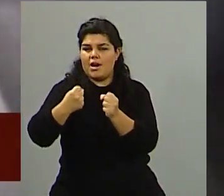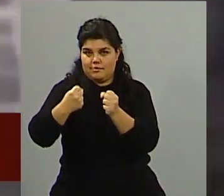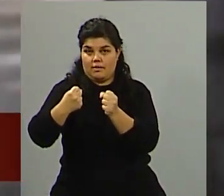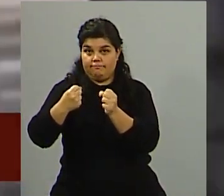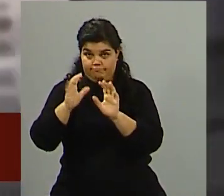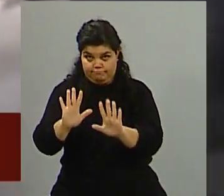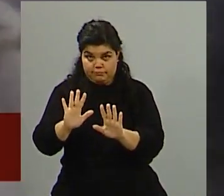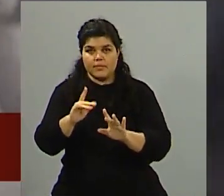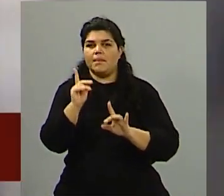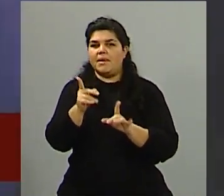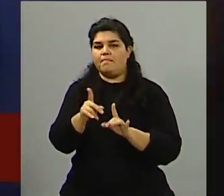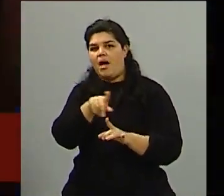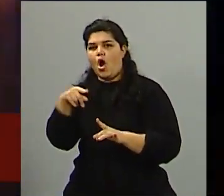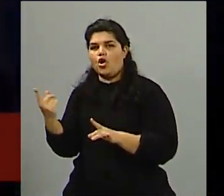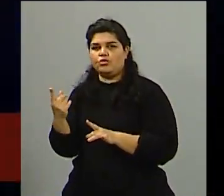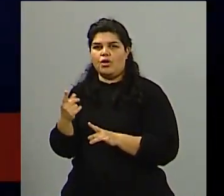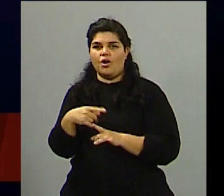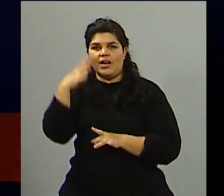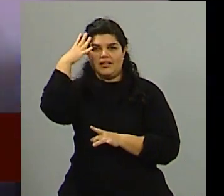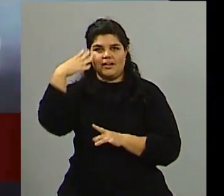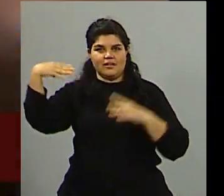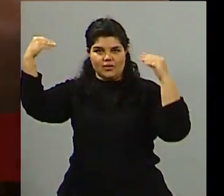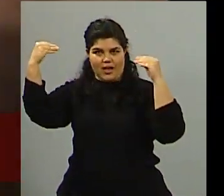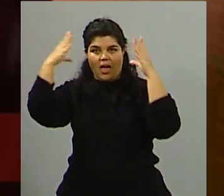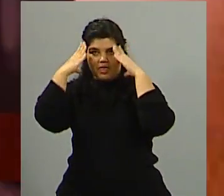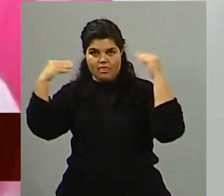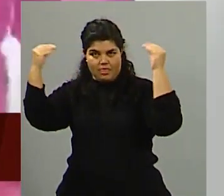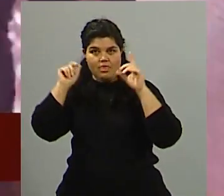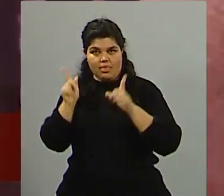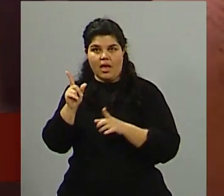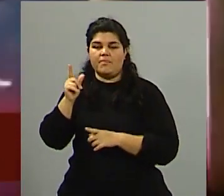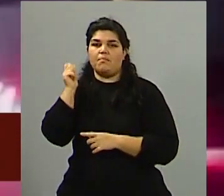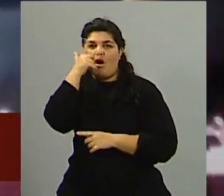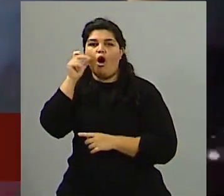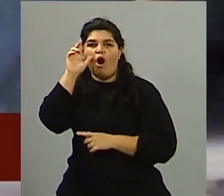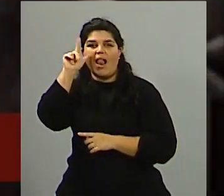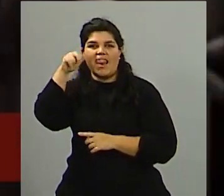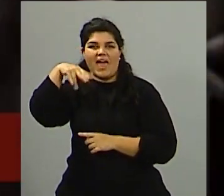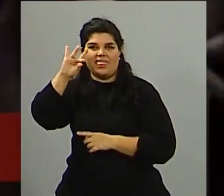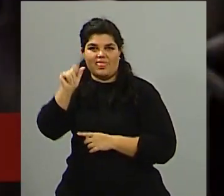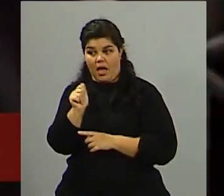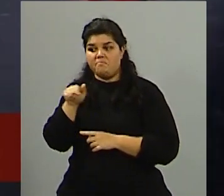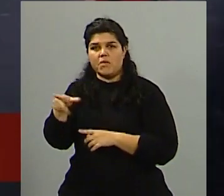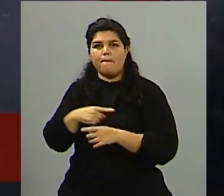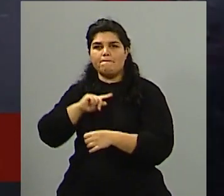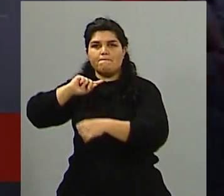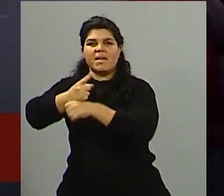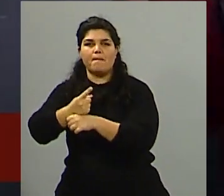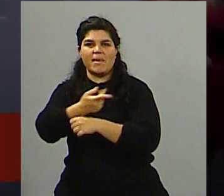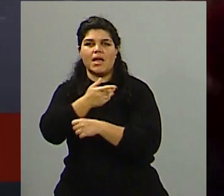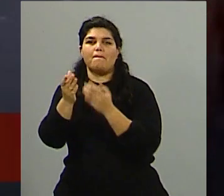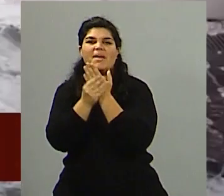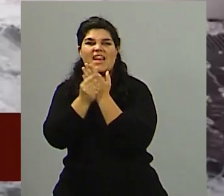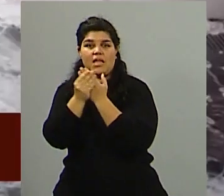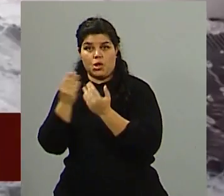Fíjate lo que está pasando en Holanda. Termina renunciando Mark Rutte, el primer ministro. ¿Sí? En esta situación, ¿sí? Es que se puede llegar a generar